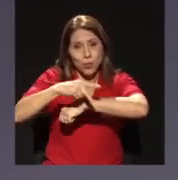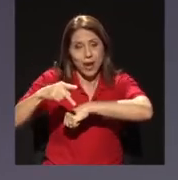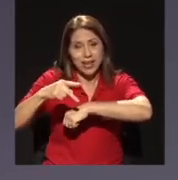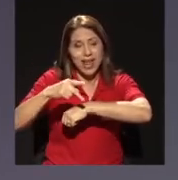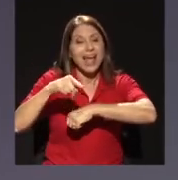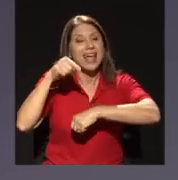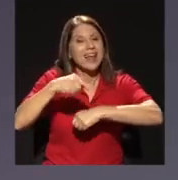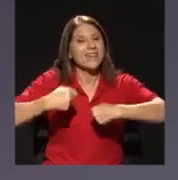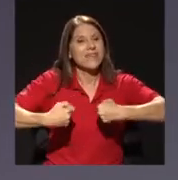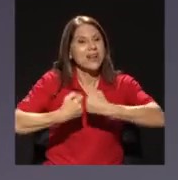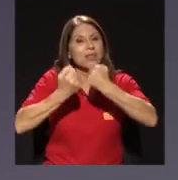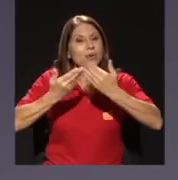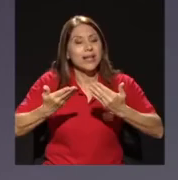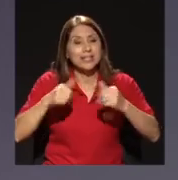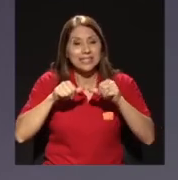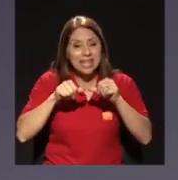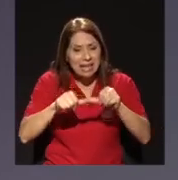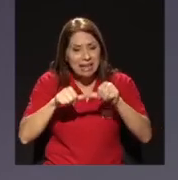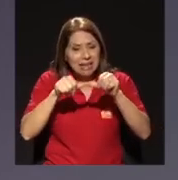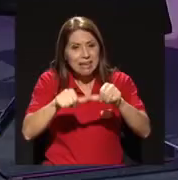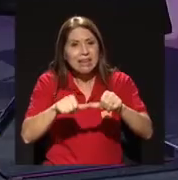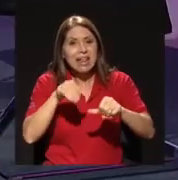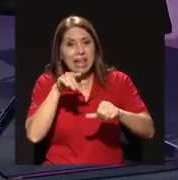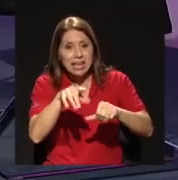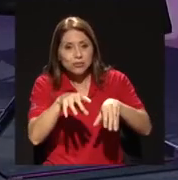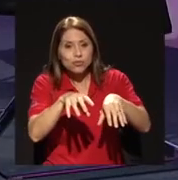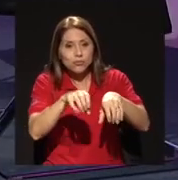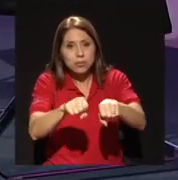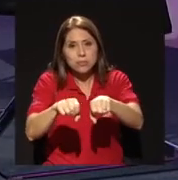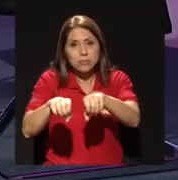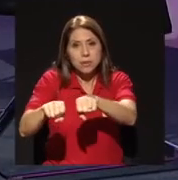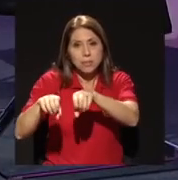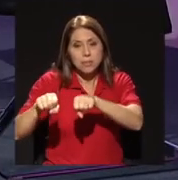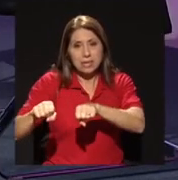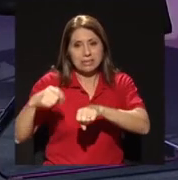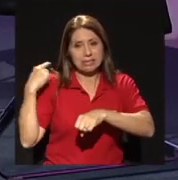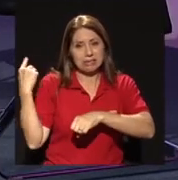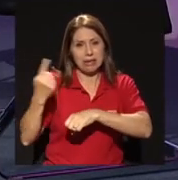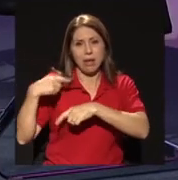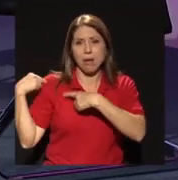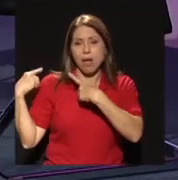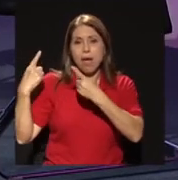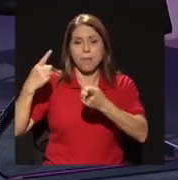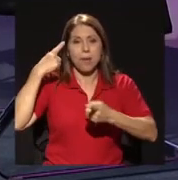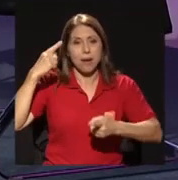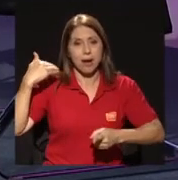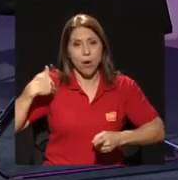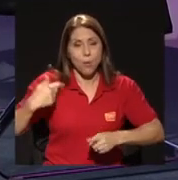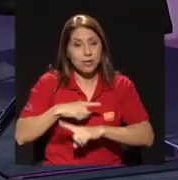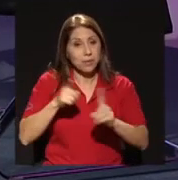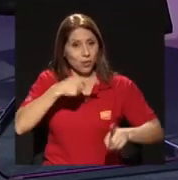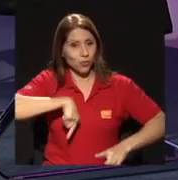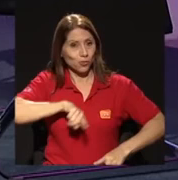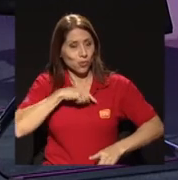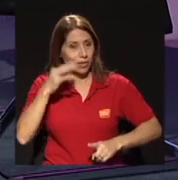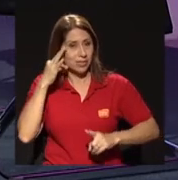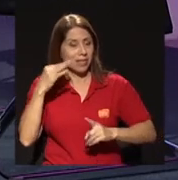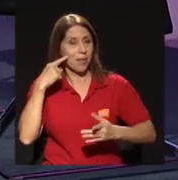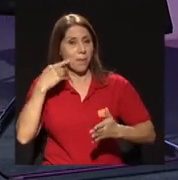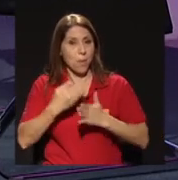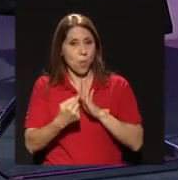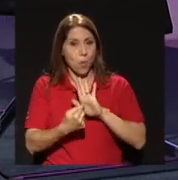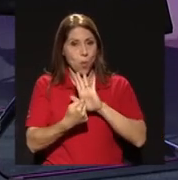esos espacios que siempre han sido para hombres, pero que ya nosotros demostramos, ¿verdad?, que también tenemos la